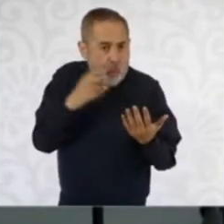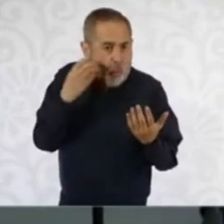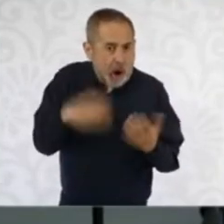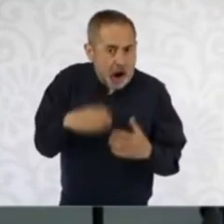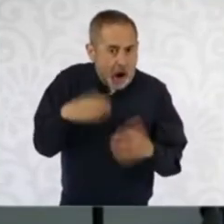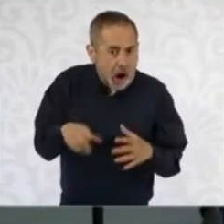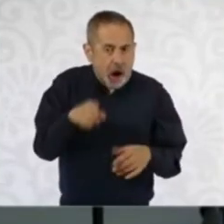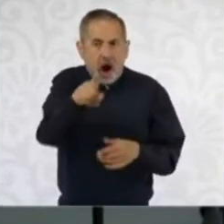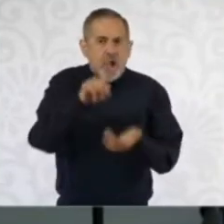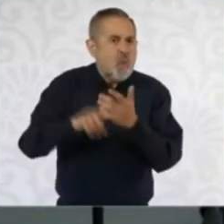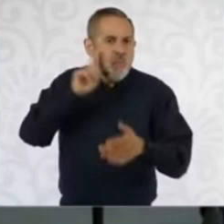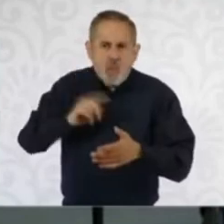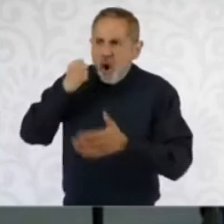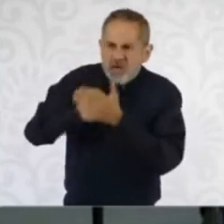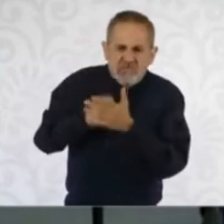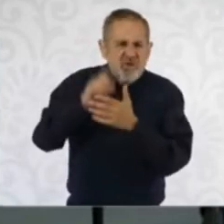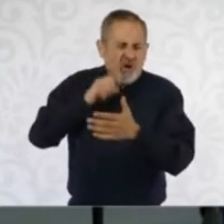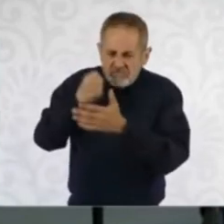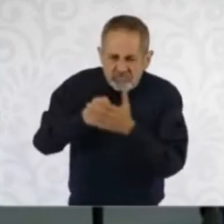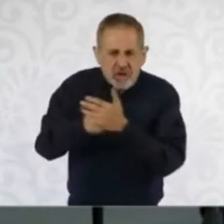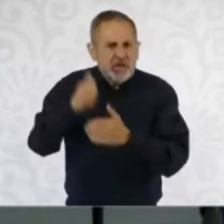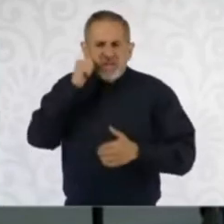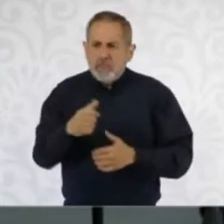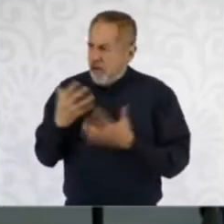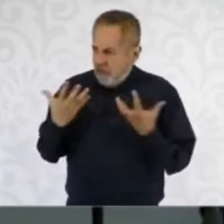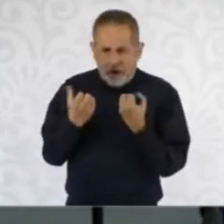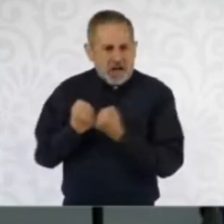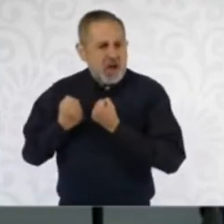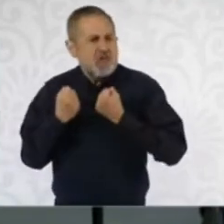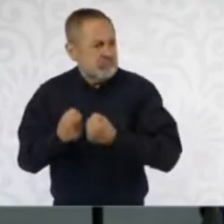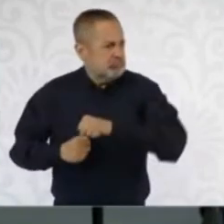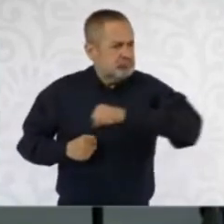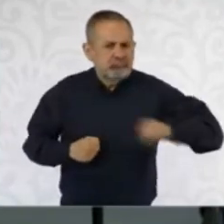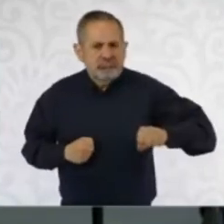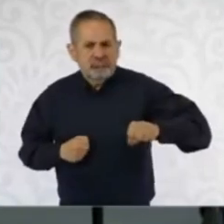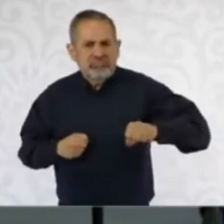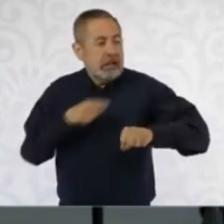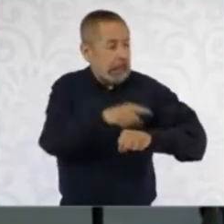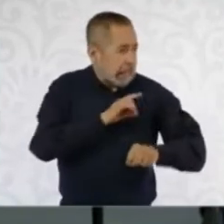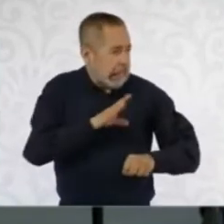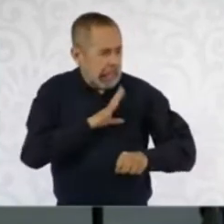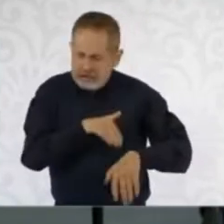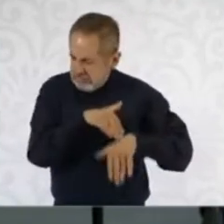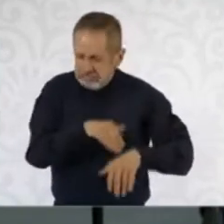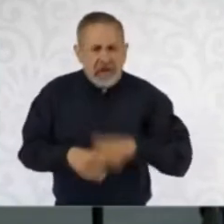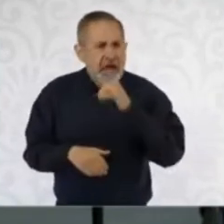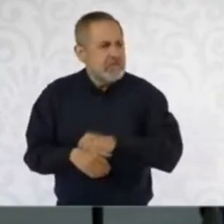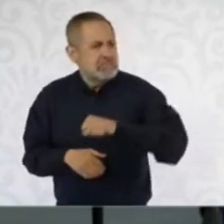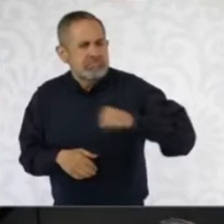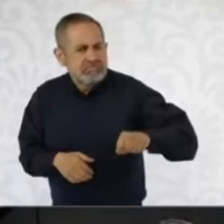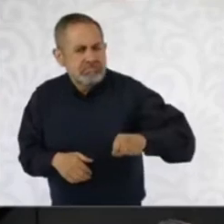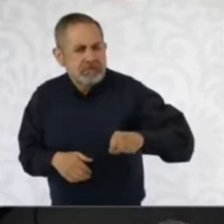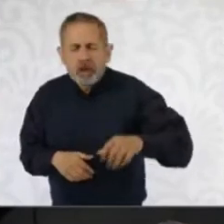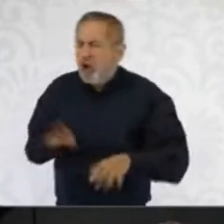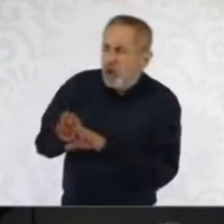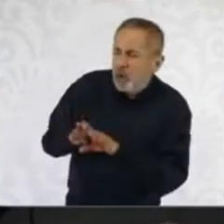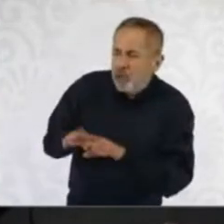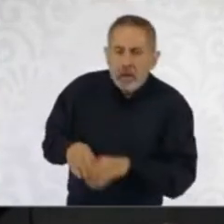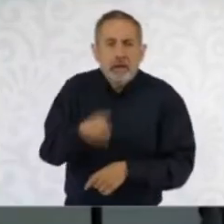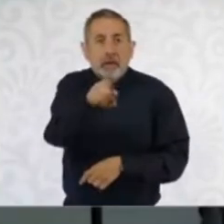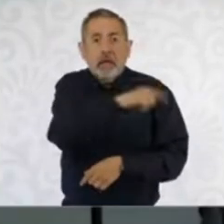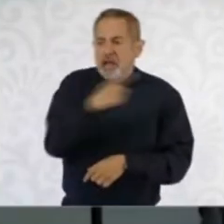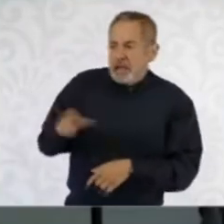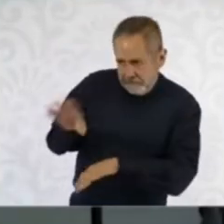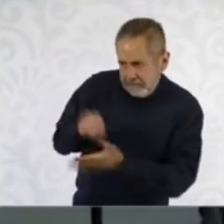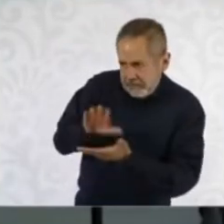como feminista de toda la vida, está dedicada a presentar un frente fuerte contra las tácticas de intimidación. ¿Contra las qué? Tácticas de